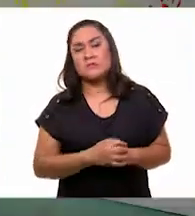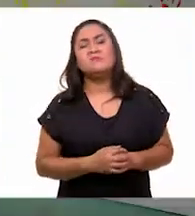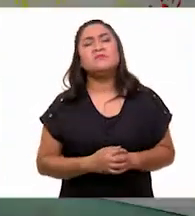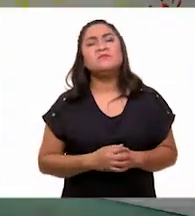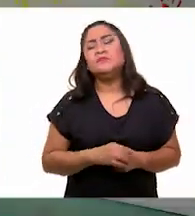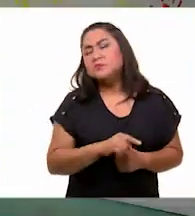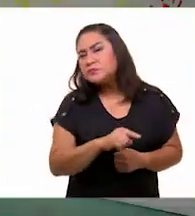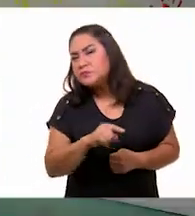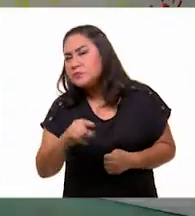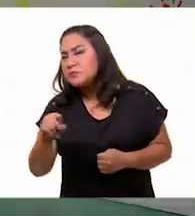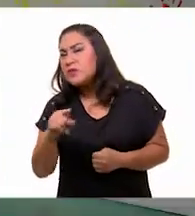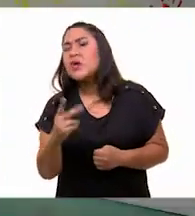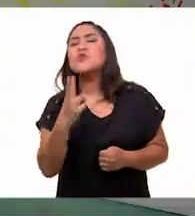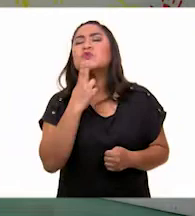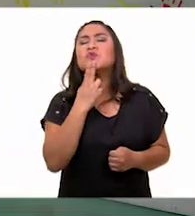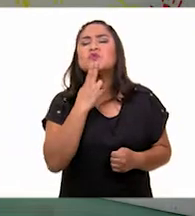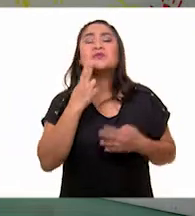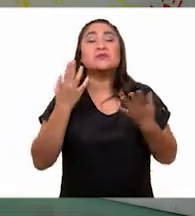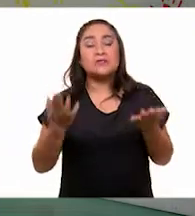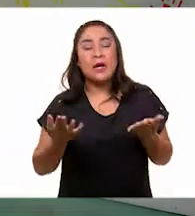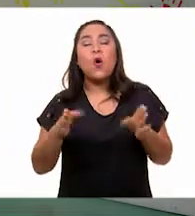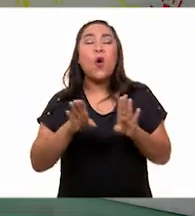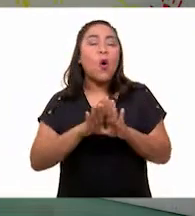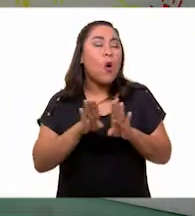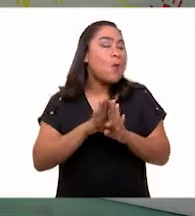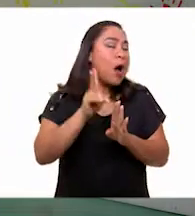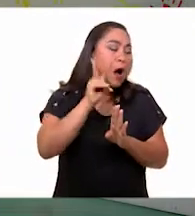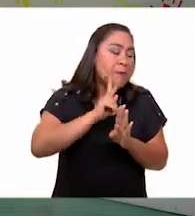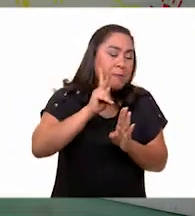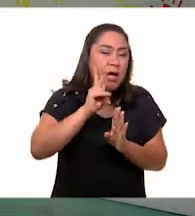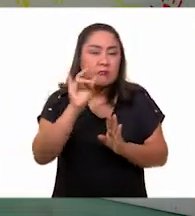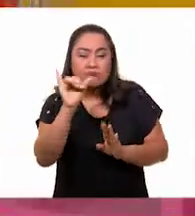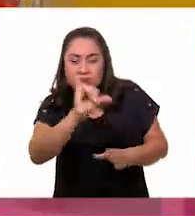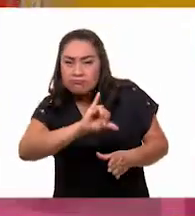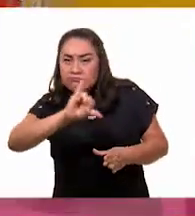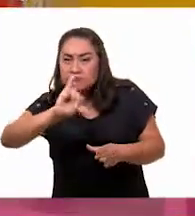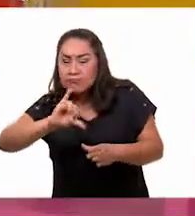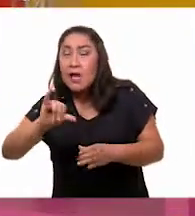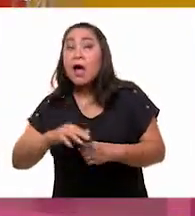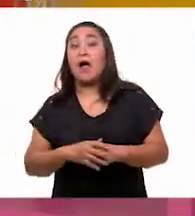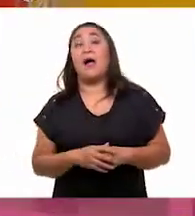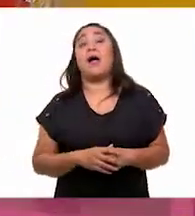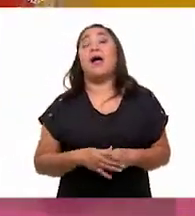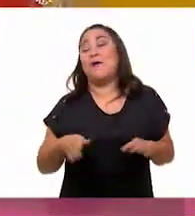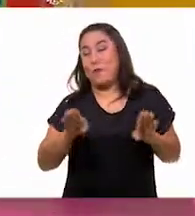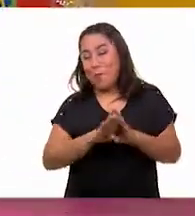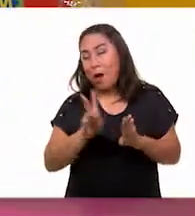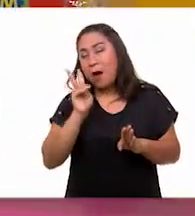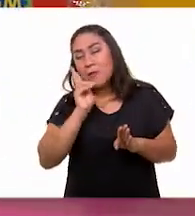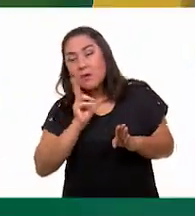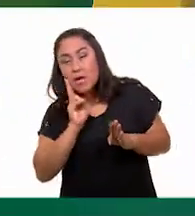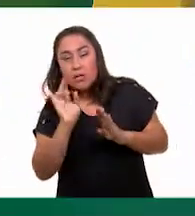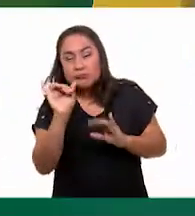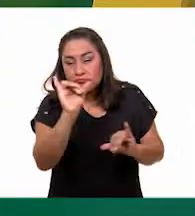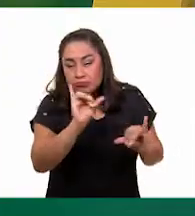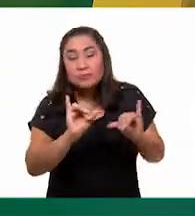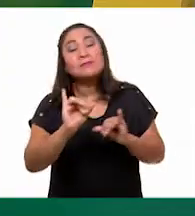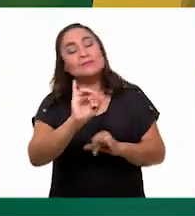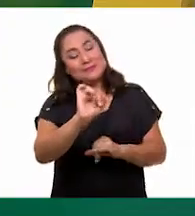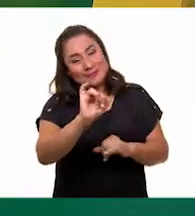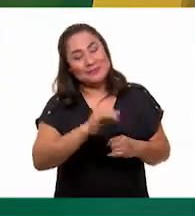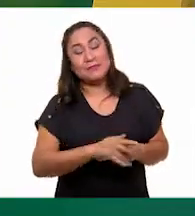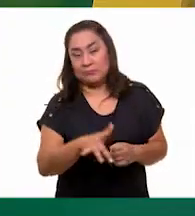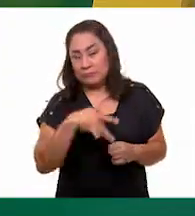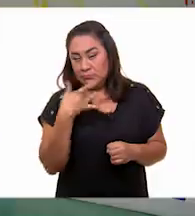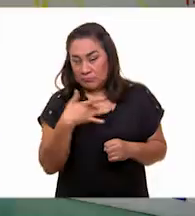servir para nuestro experimento. Ah, además vamos a experimentar. Claro. Perfecto. Bueno, vamos a utilizar el buen